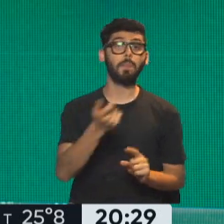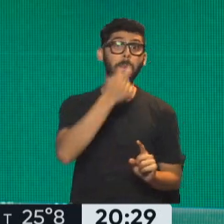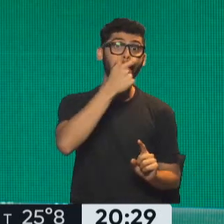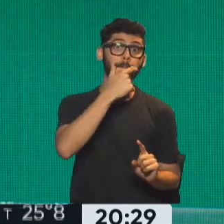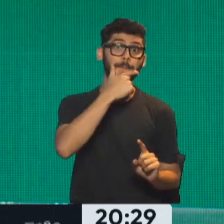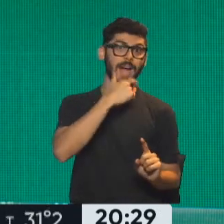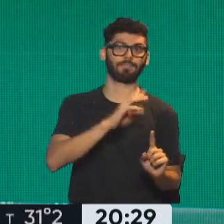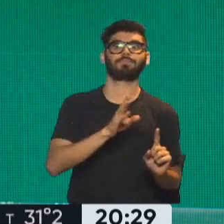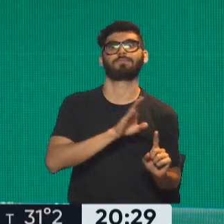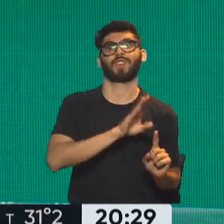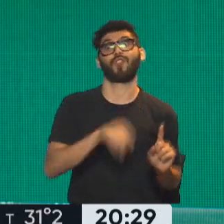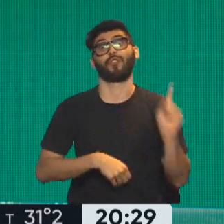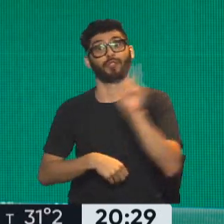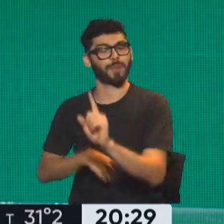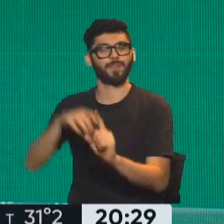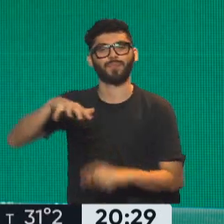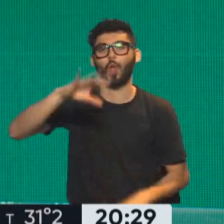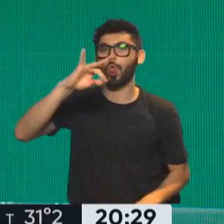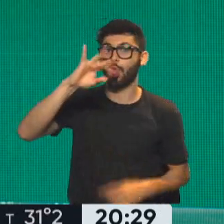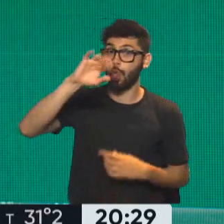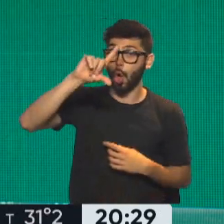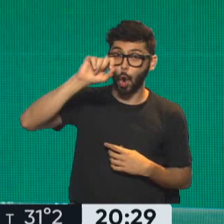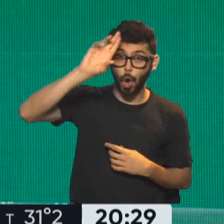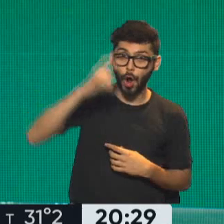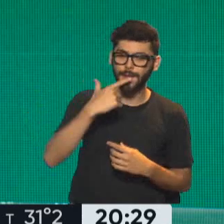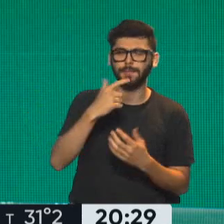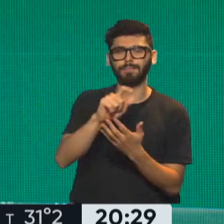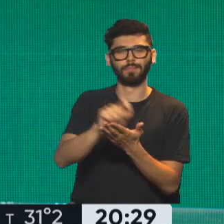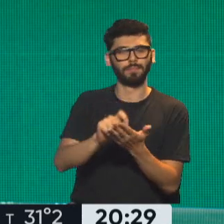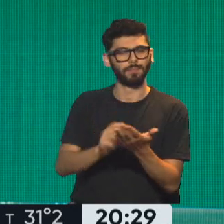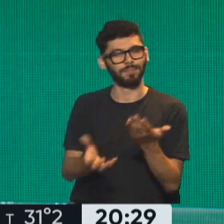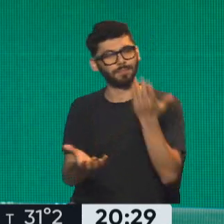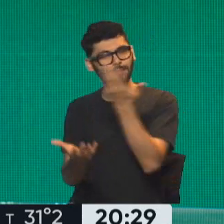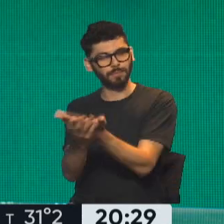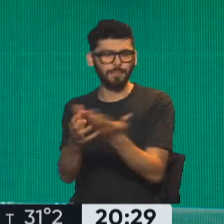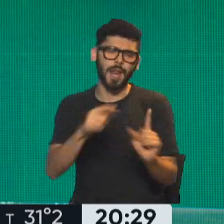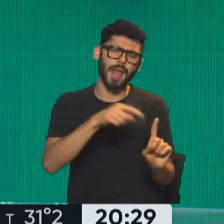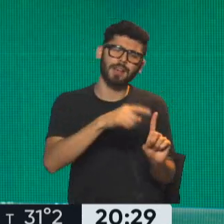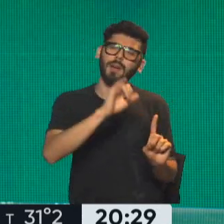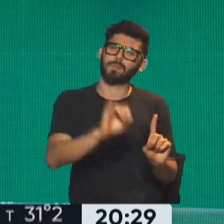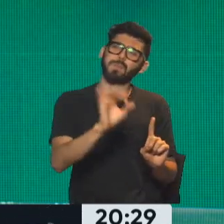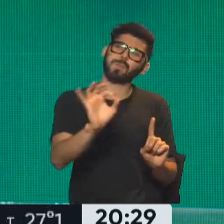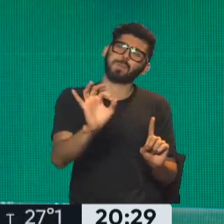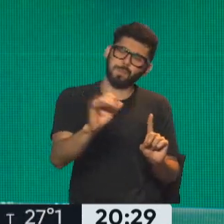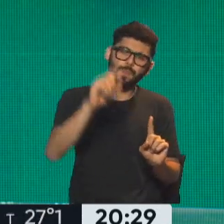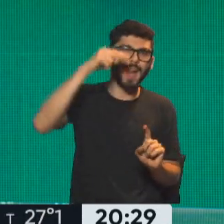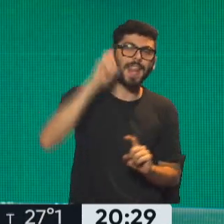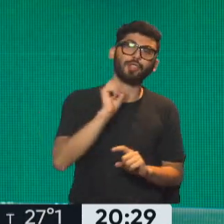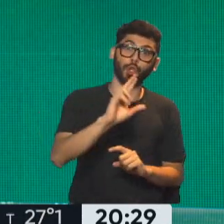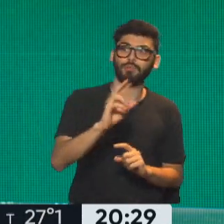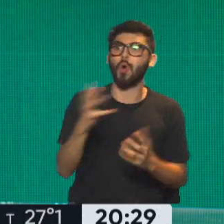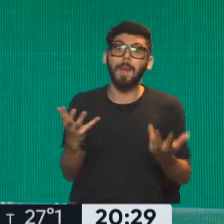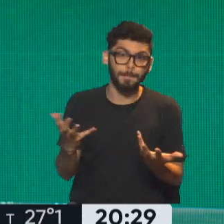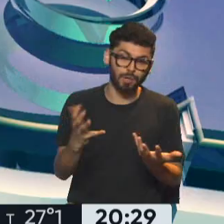Mauricio Macri a Dolores. Presentó un escrito, ya Néstor ha repasado básicamente qué fue lo que ocurrió durante el día, pero nos vamos a quedar